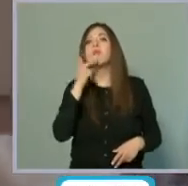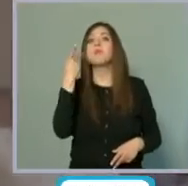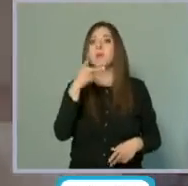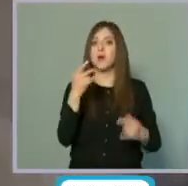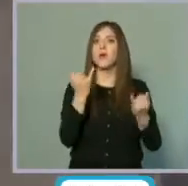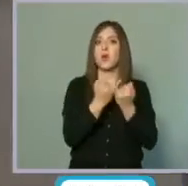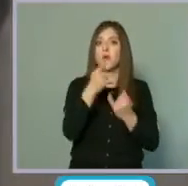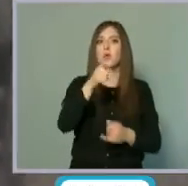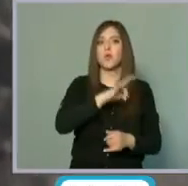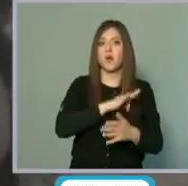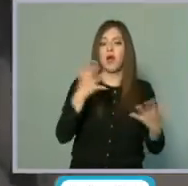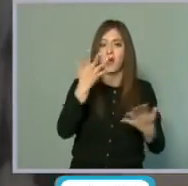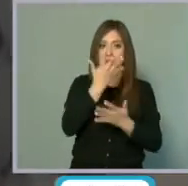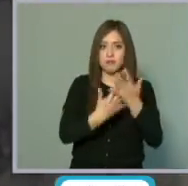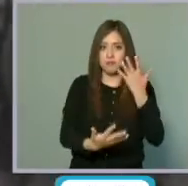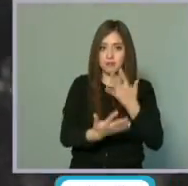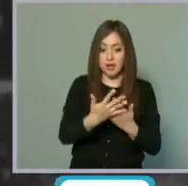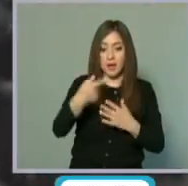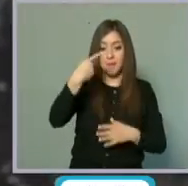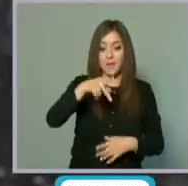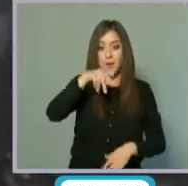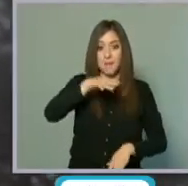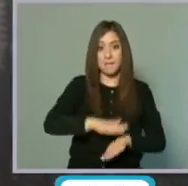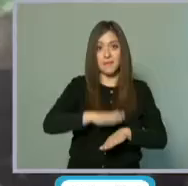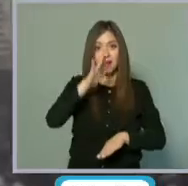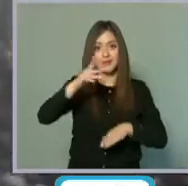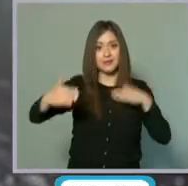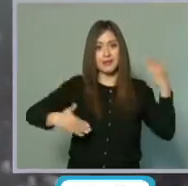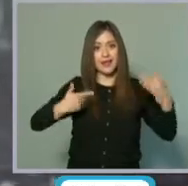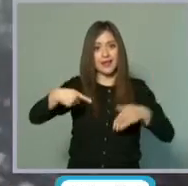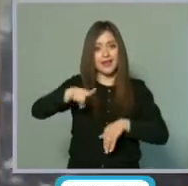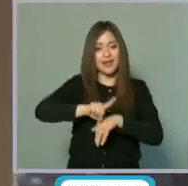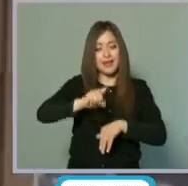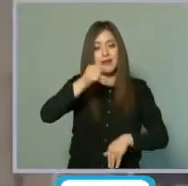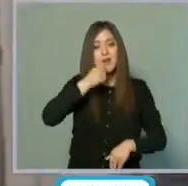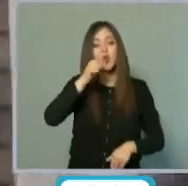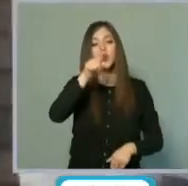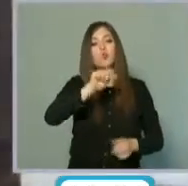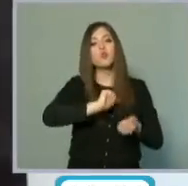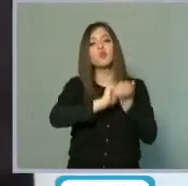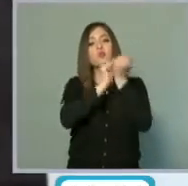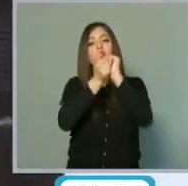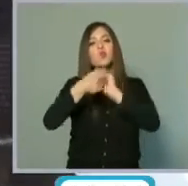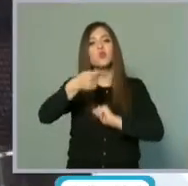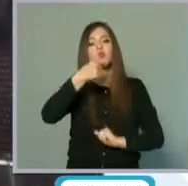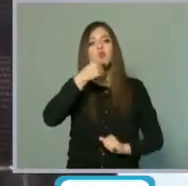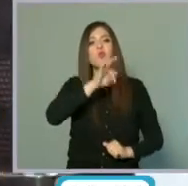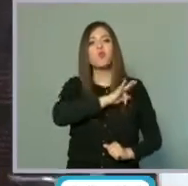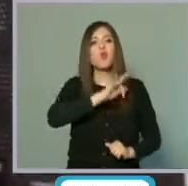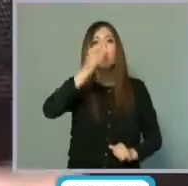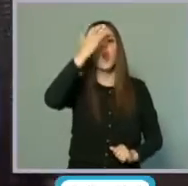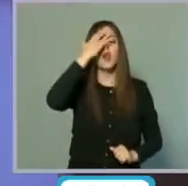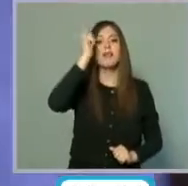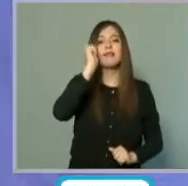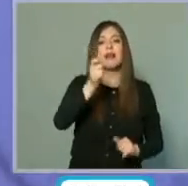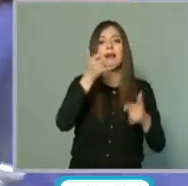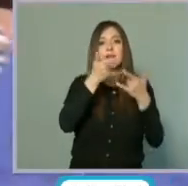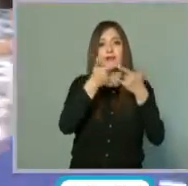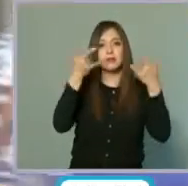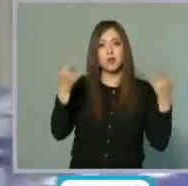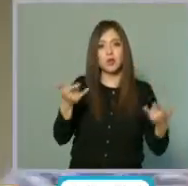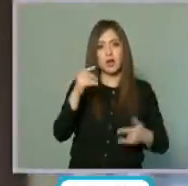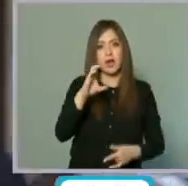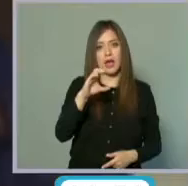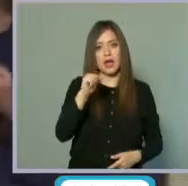estamos celebrando el Día del Niño, podemos llevar a los niños a que conozcan también y que puedan conocer toda la historia del cacao, no solamente